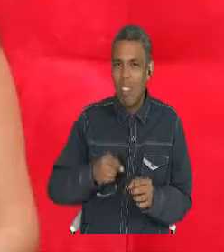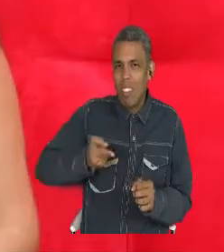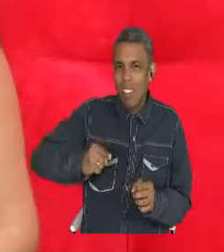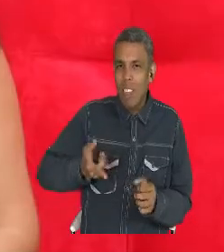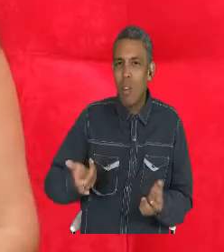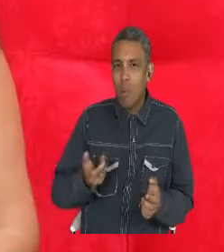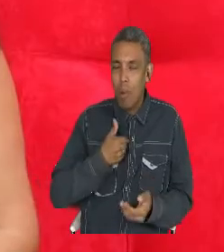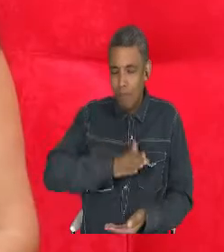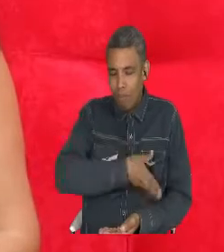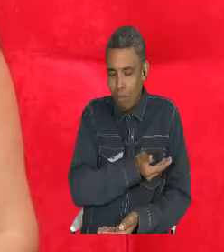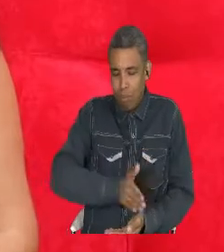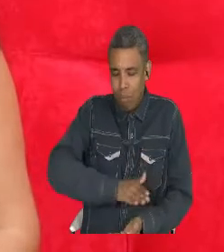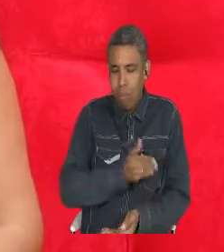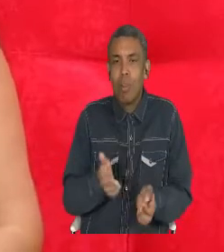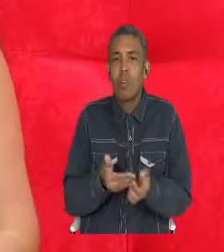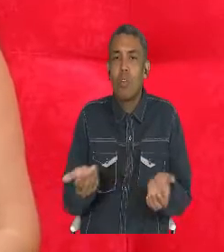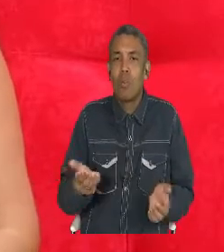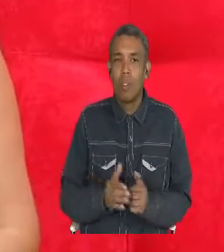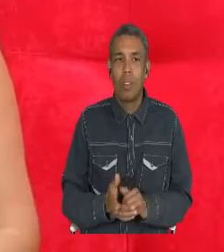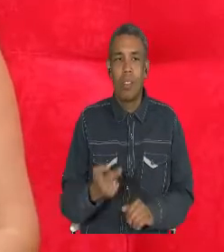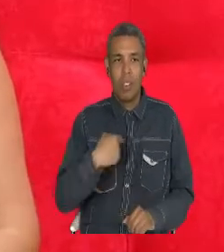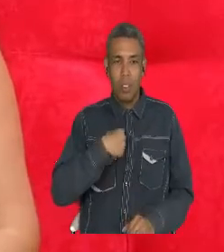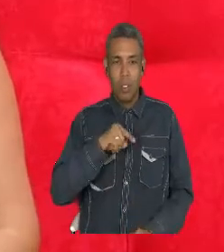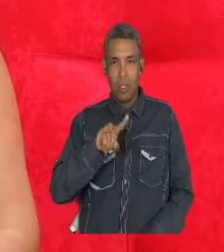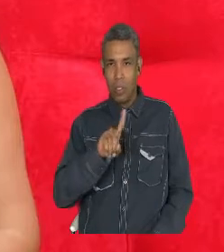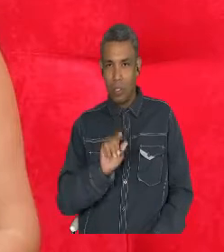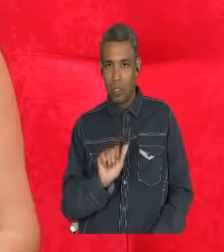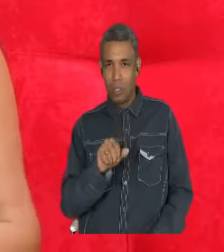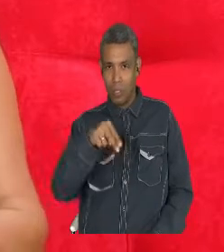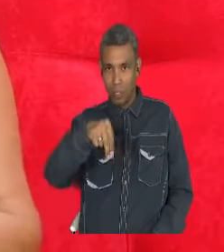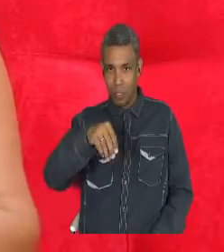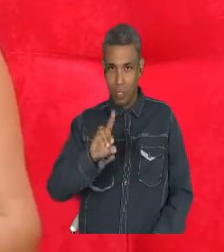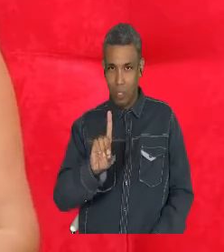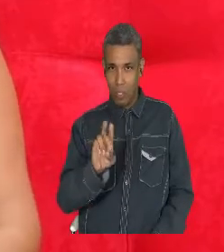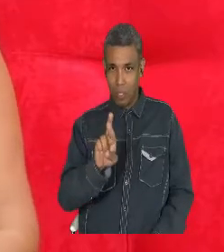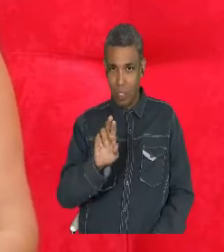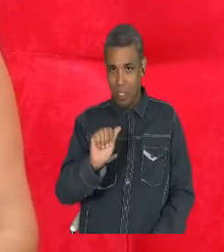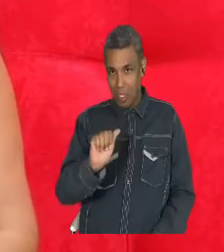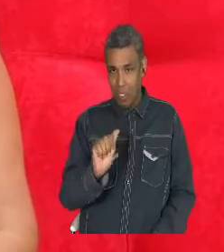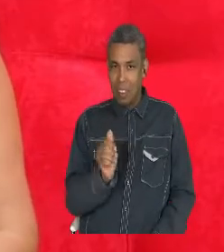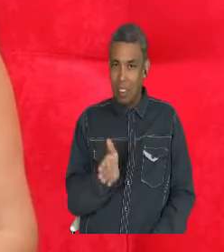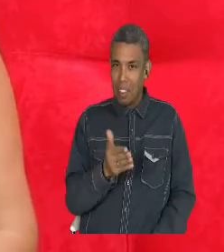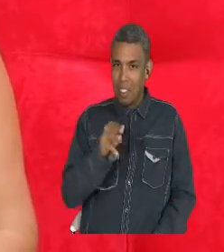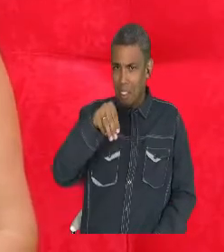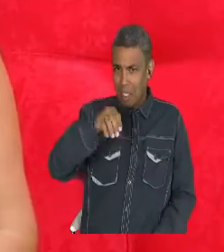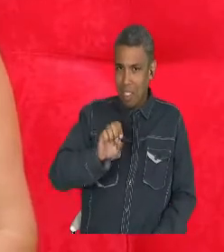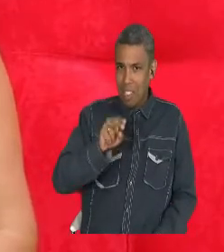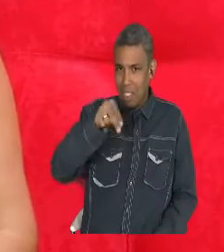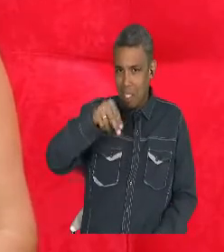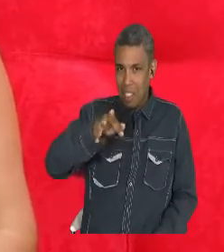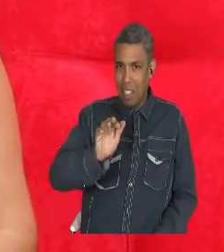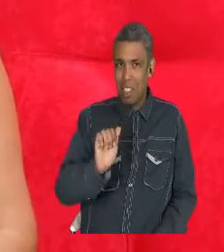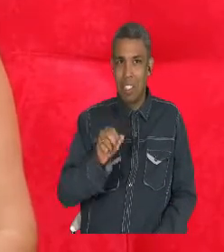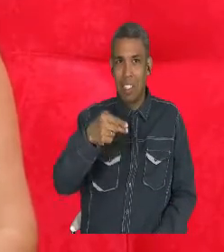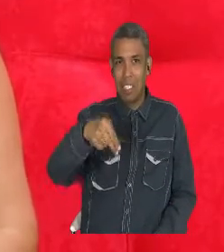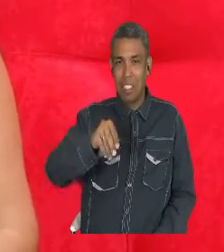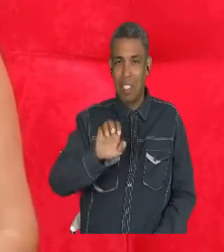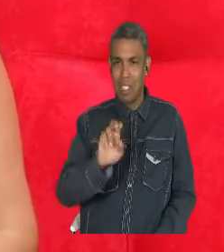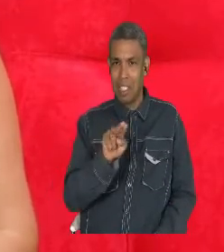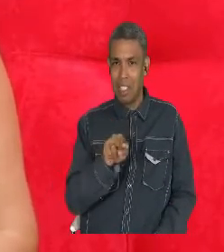Bueno, Sandra Montañez tiene en estos momentos una canción que está sonando muy